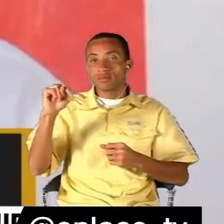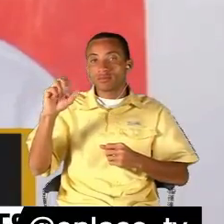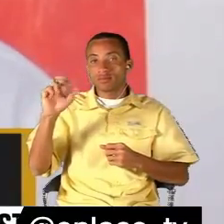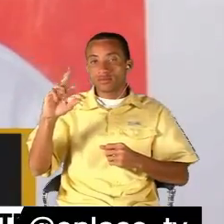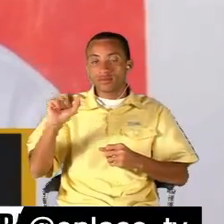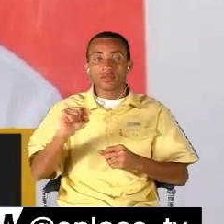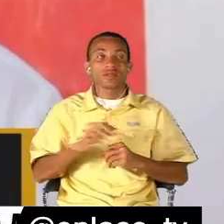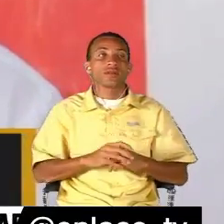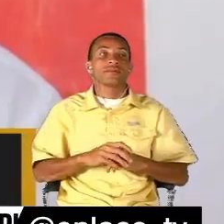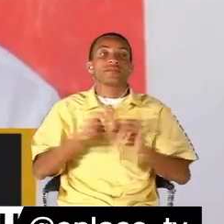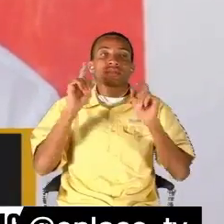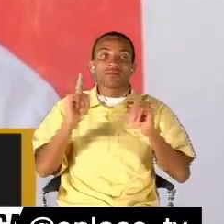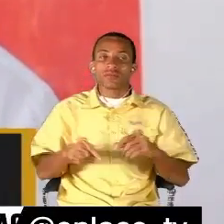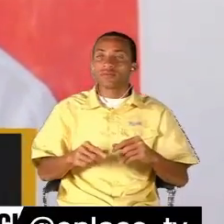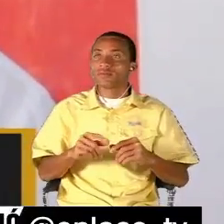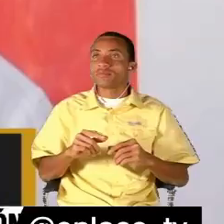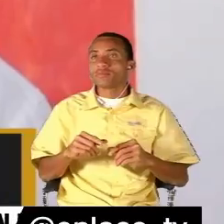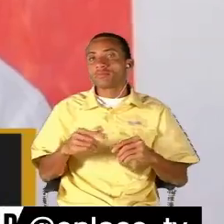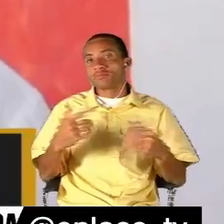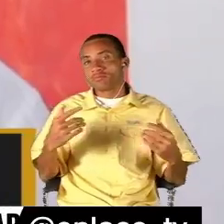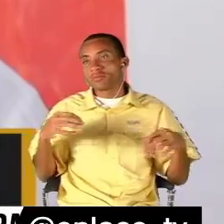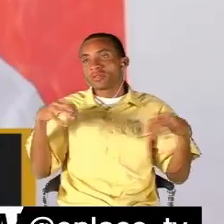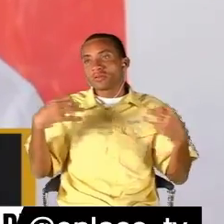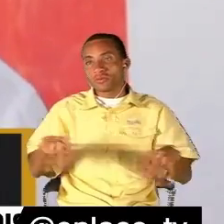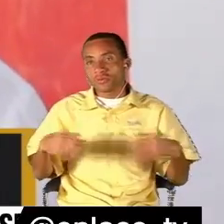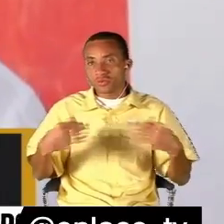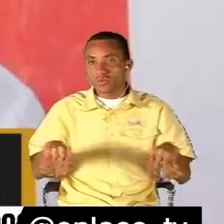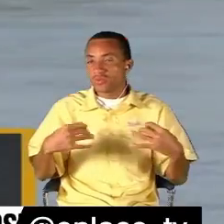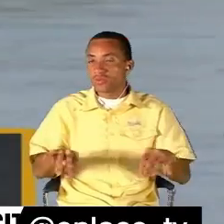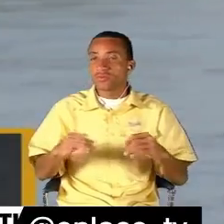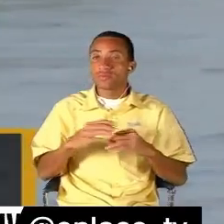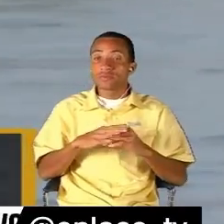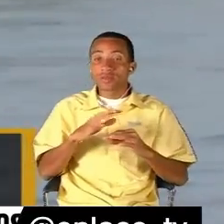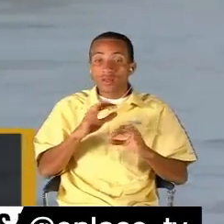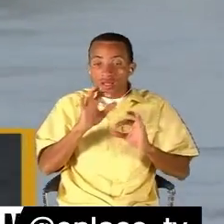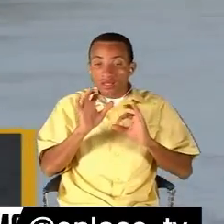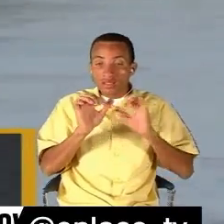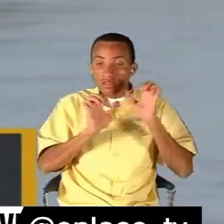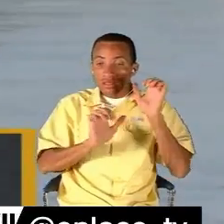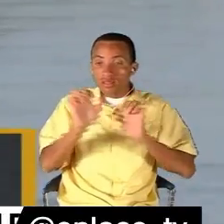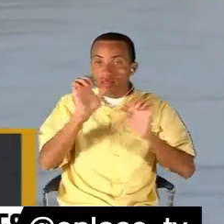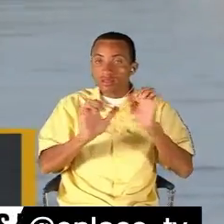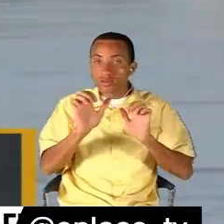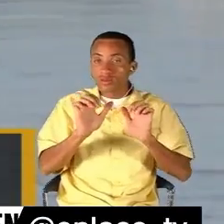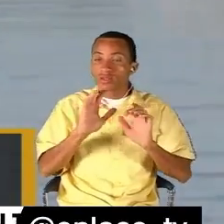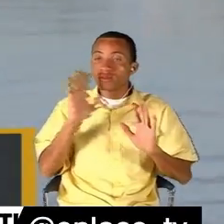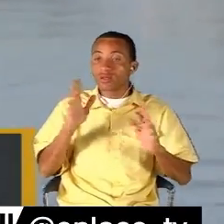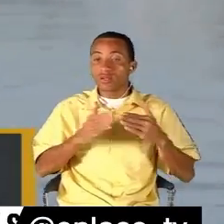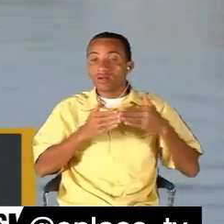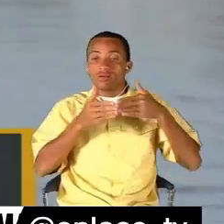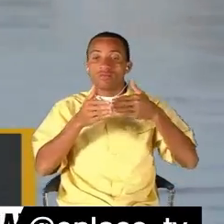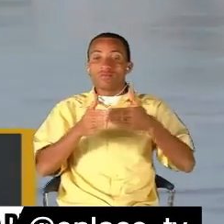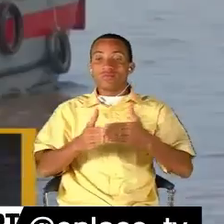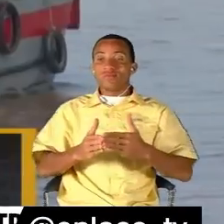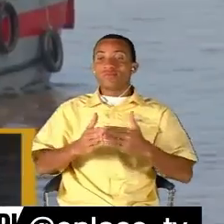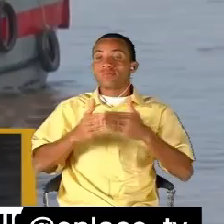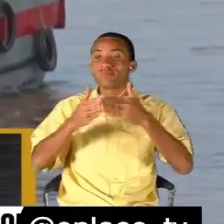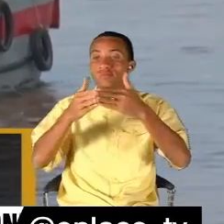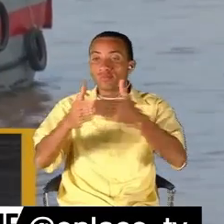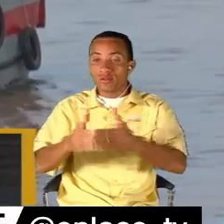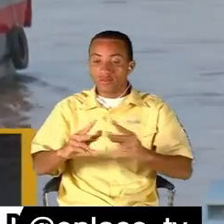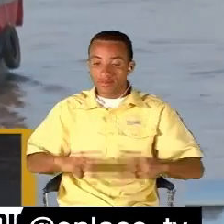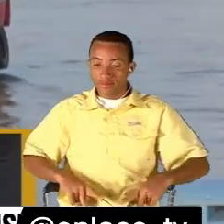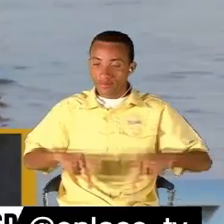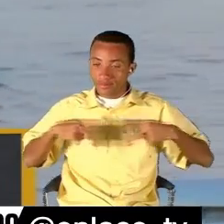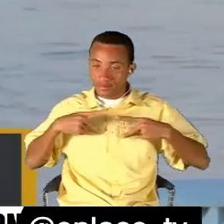es inherente a la operación y es básica. Lo importante de la seguridad no es solo para la navegación con remolcadores, sino al contrario, la seguridad humana en el